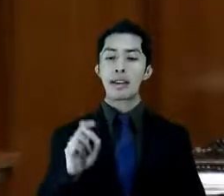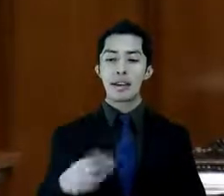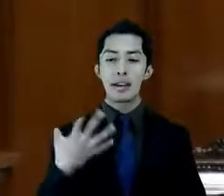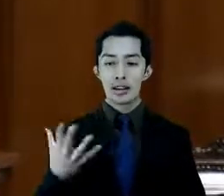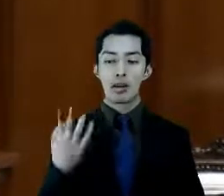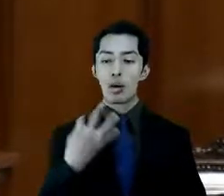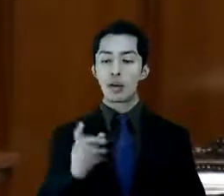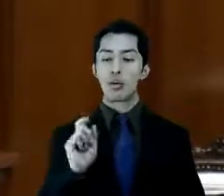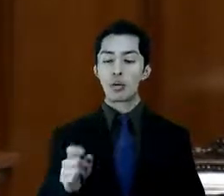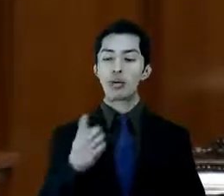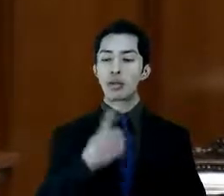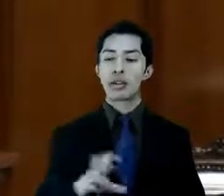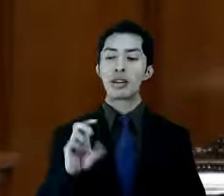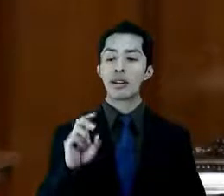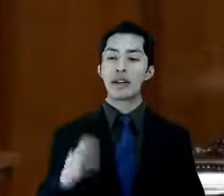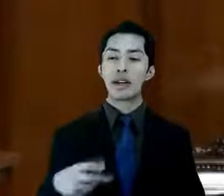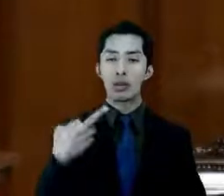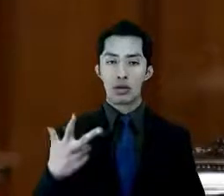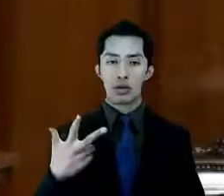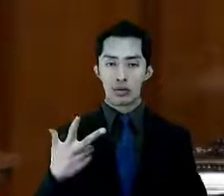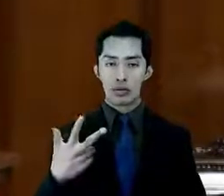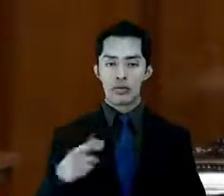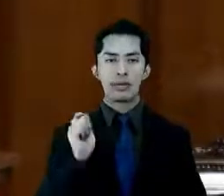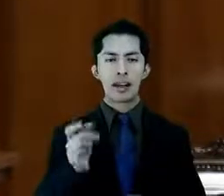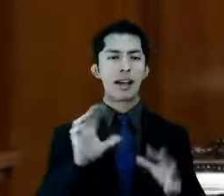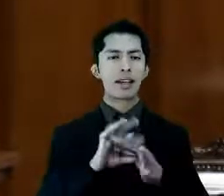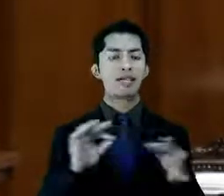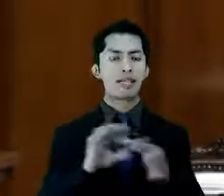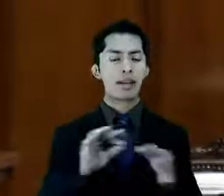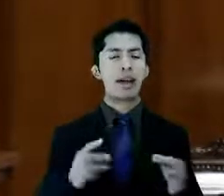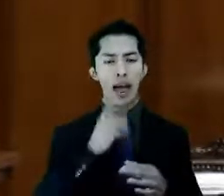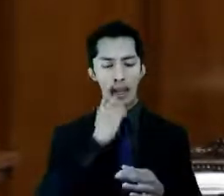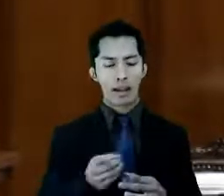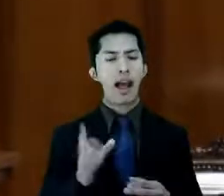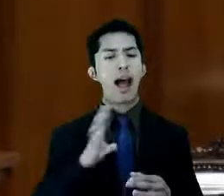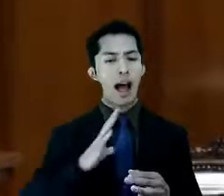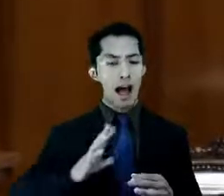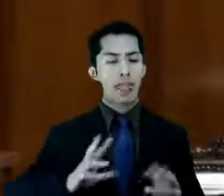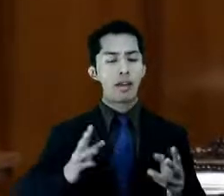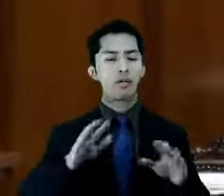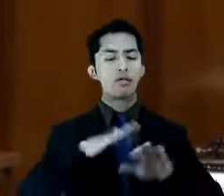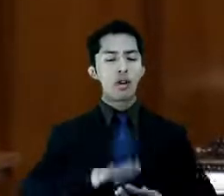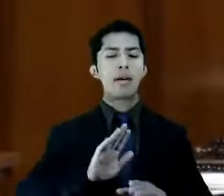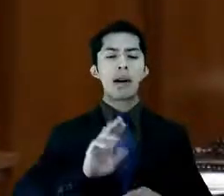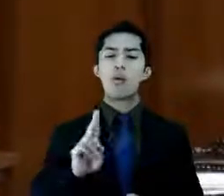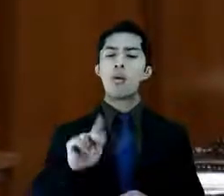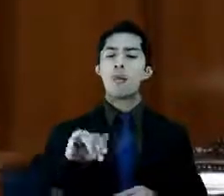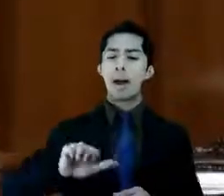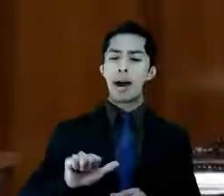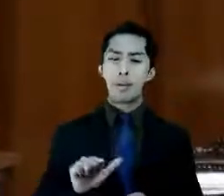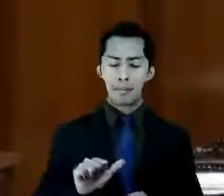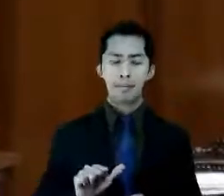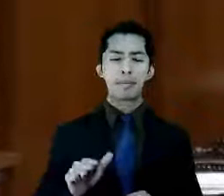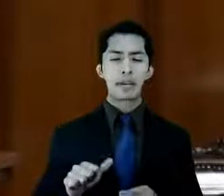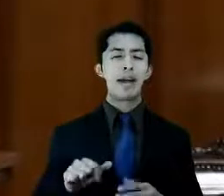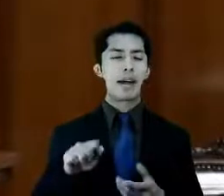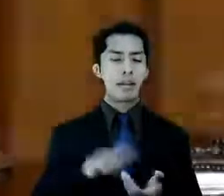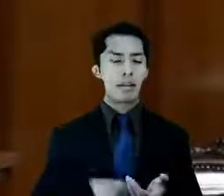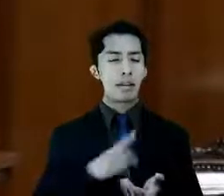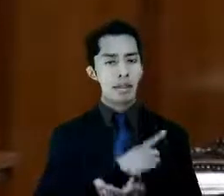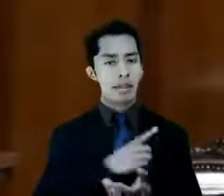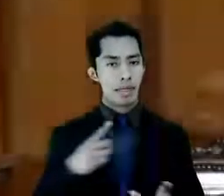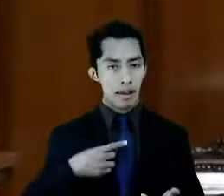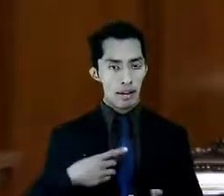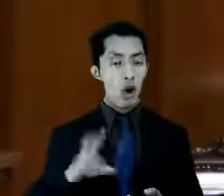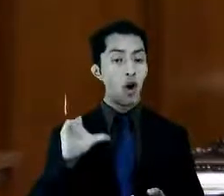4.135, 4.138, nos replantea un esquema de fijación de la unidad de medida y actualización y no